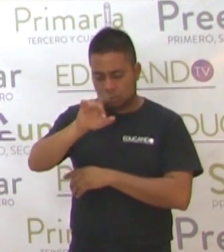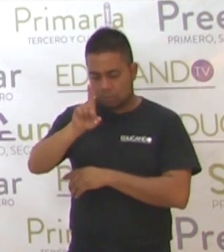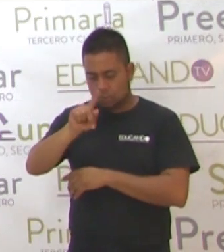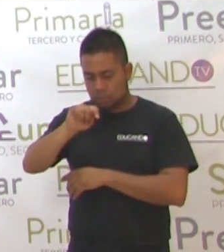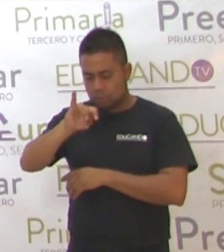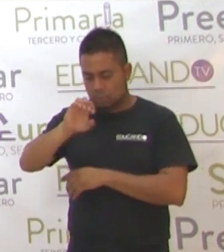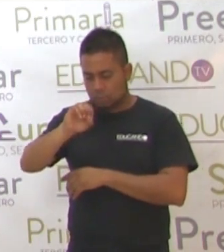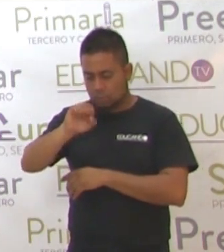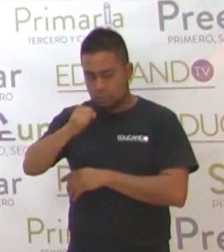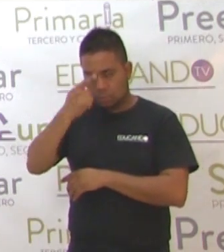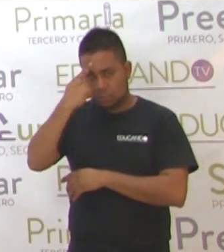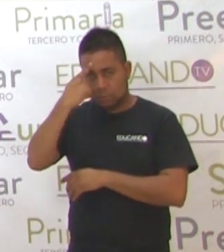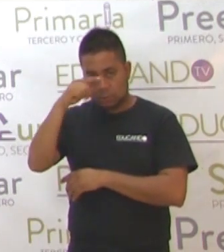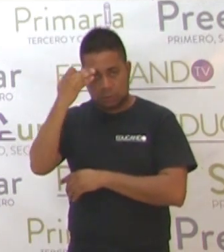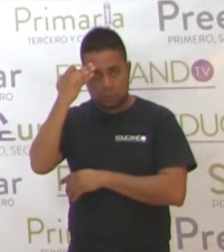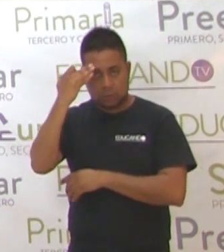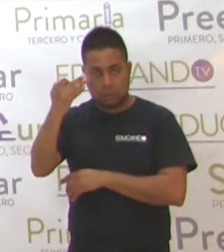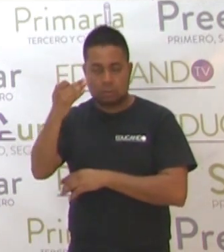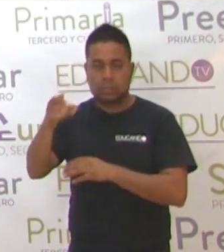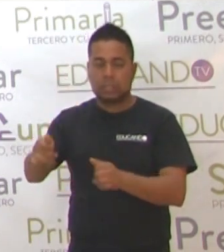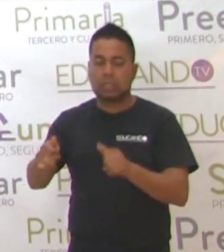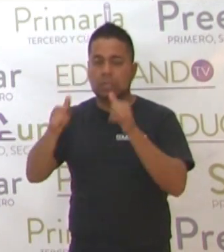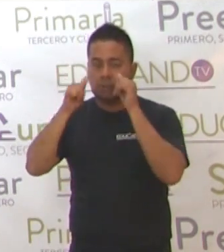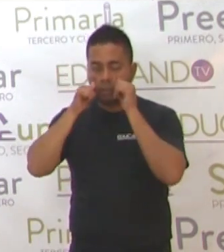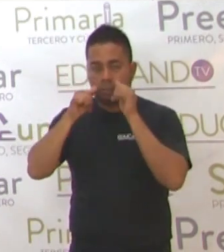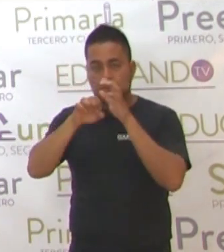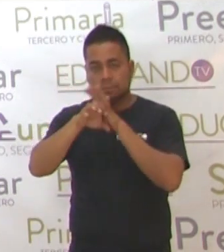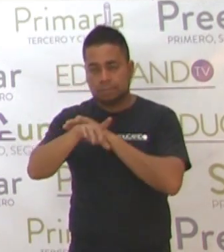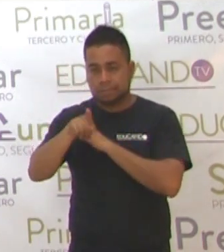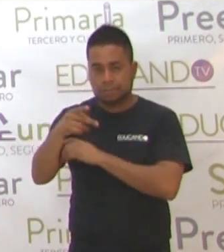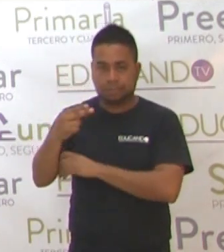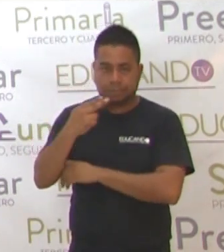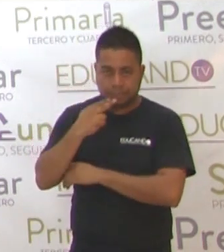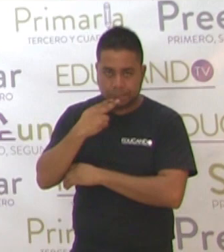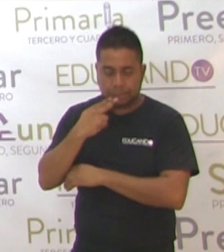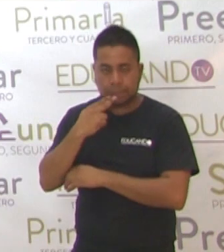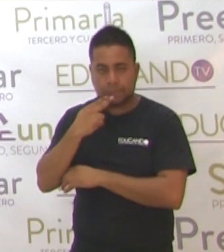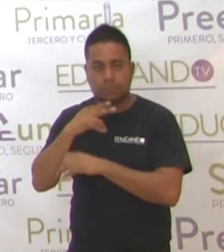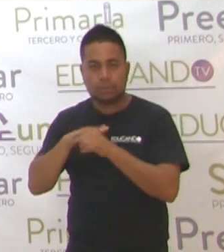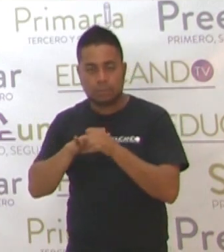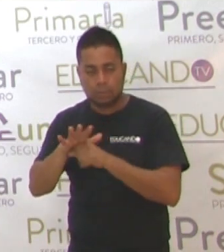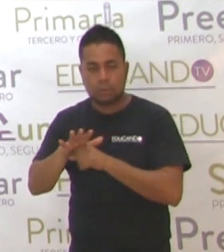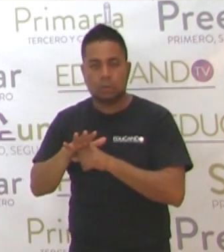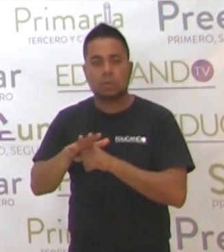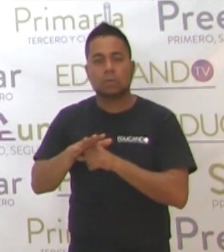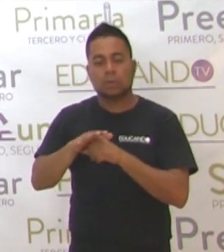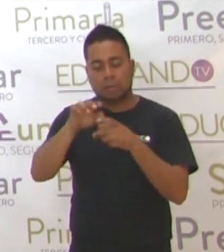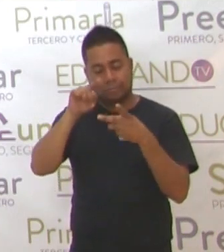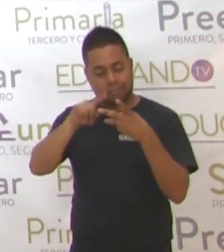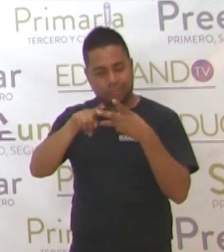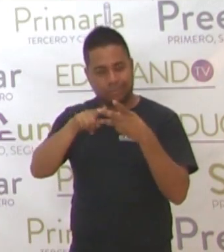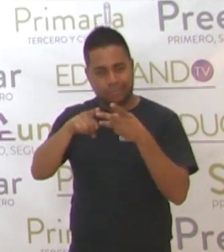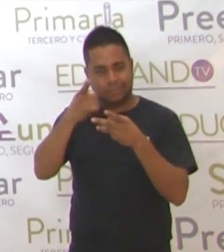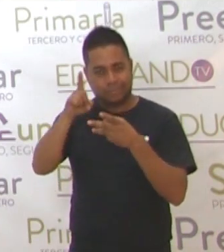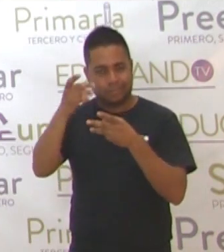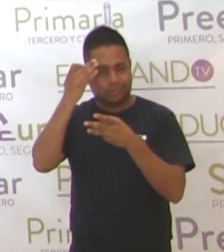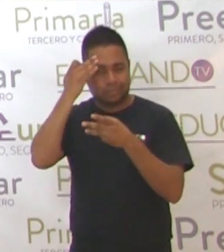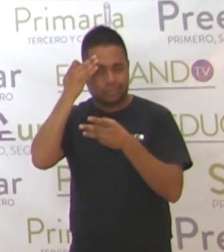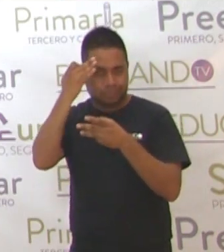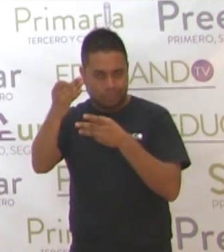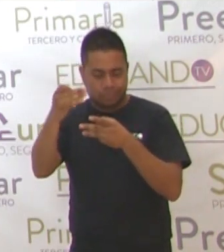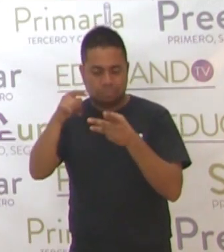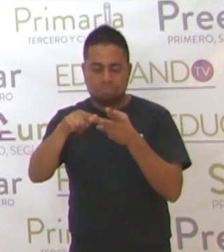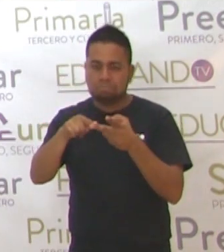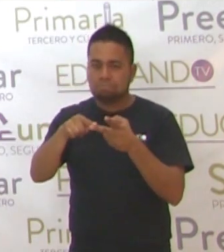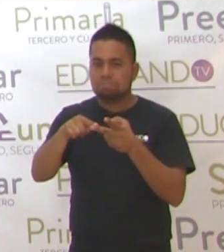sale mucha atención porque cuando hacemos la utilización de lo que son de isis de tiempo nos estamos relacionando